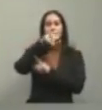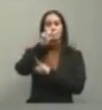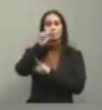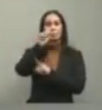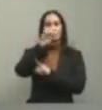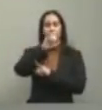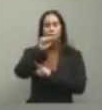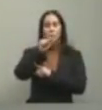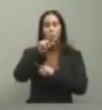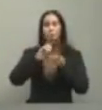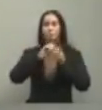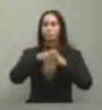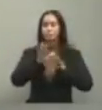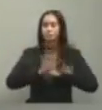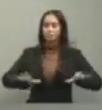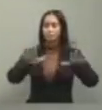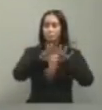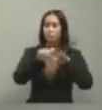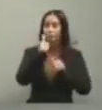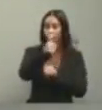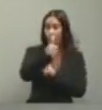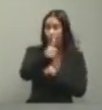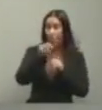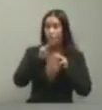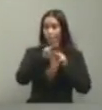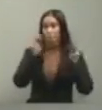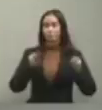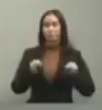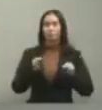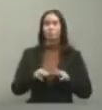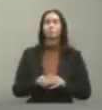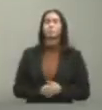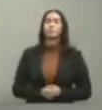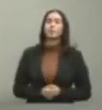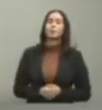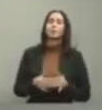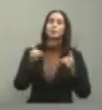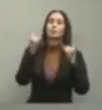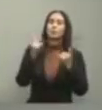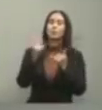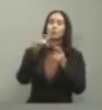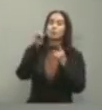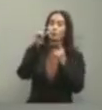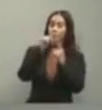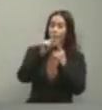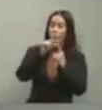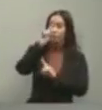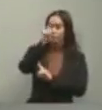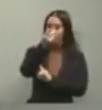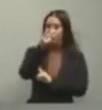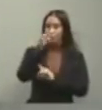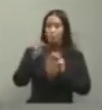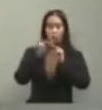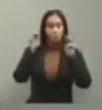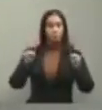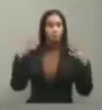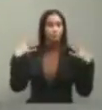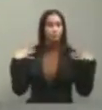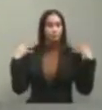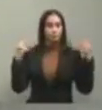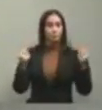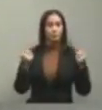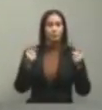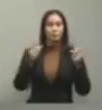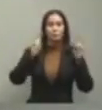riesgos del mismo ministerio de salud pública le voy a dar la palabra primero a nuestro ministro de salud para tocar el tema